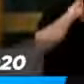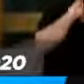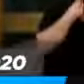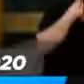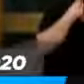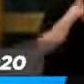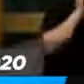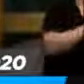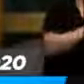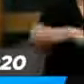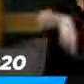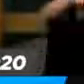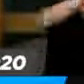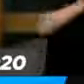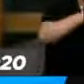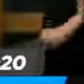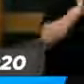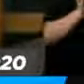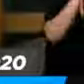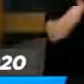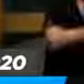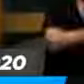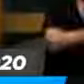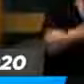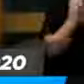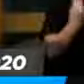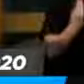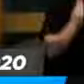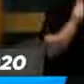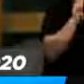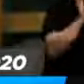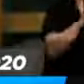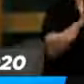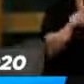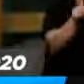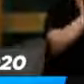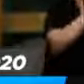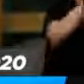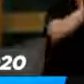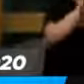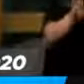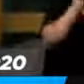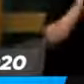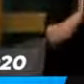13º, régimen de infracciones y sanciones de la ley